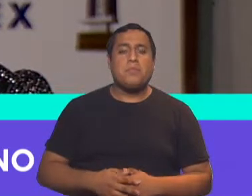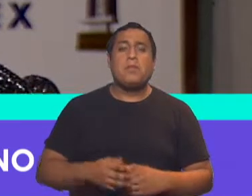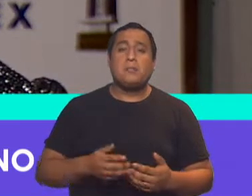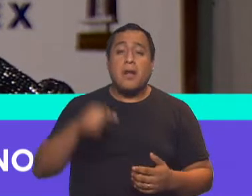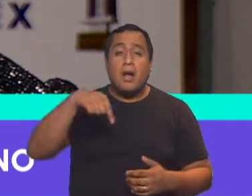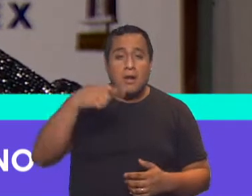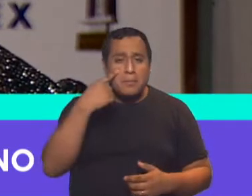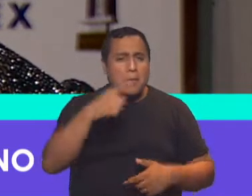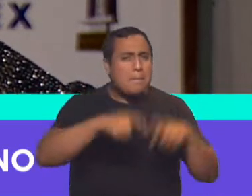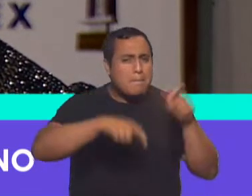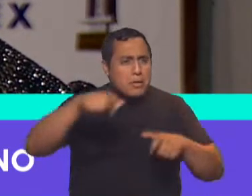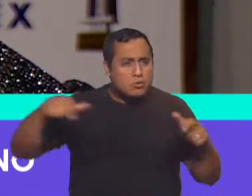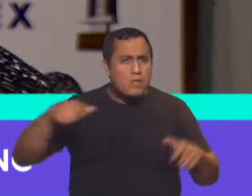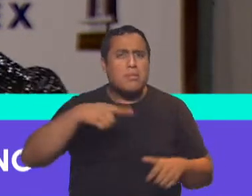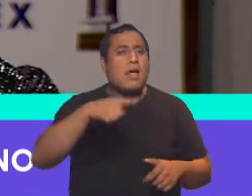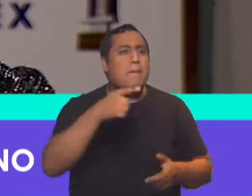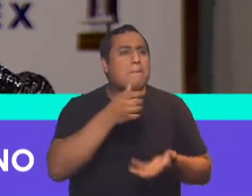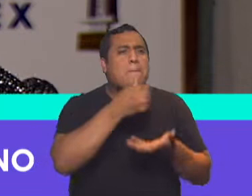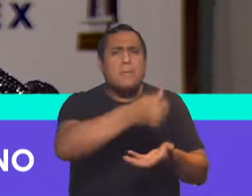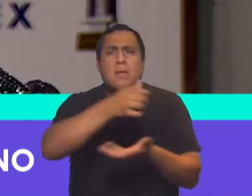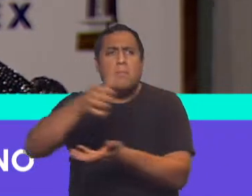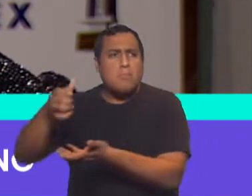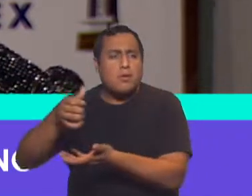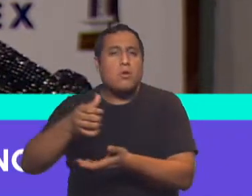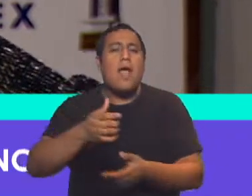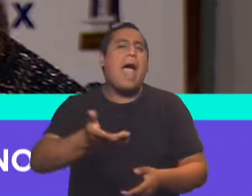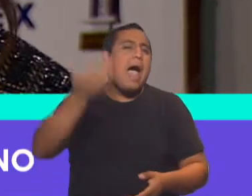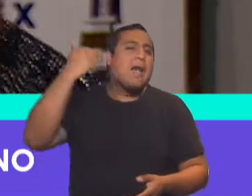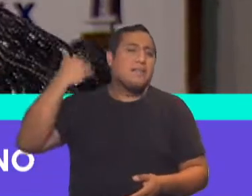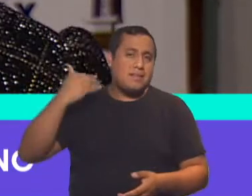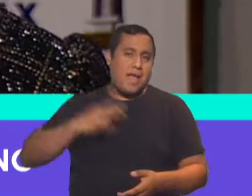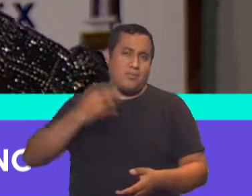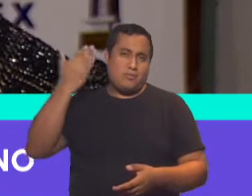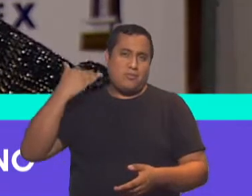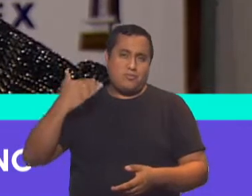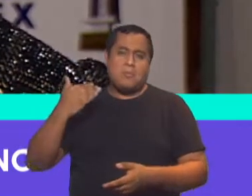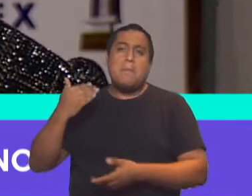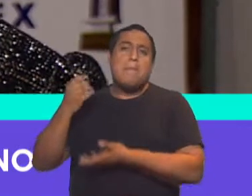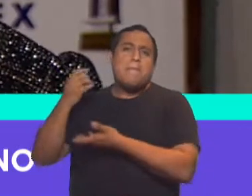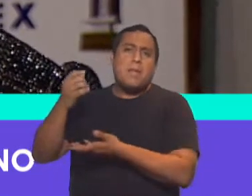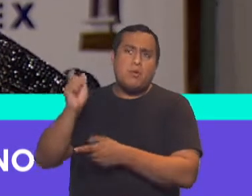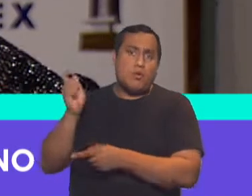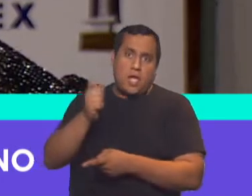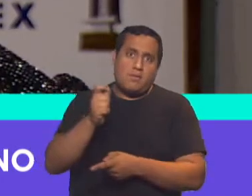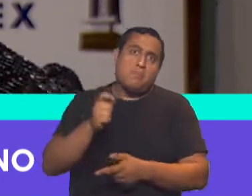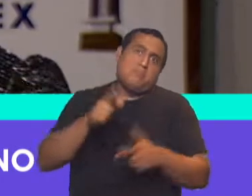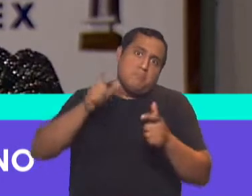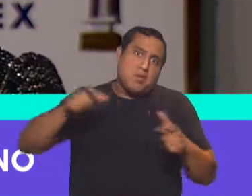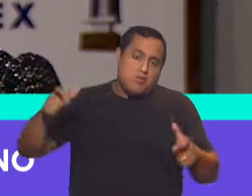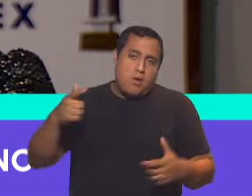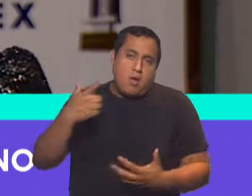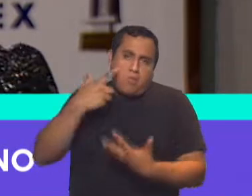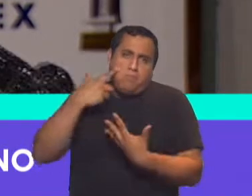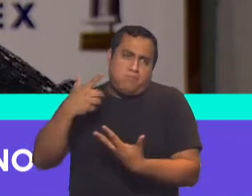ves las imágenes de quiénes son los premiados en todas estas décadas atrás, es realmente un honor estar alineados con ellos, ¿no?